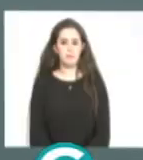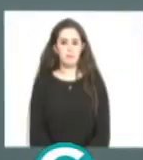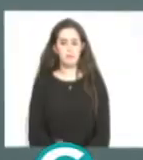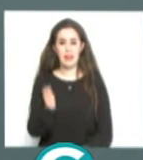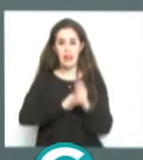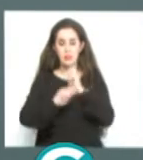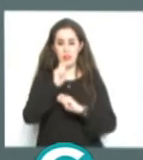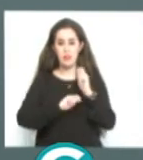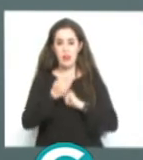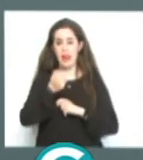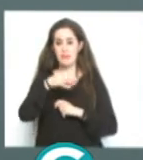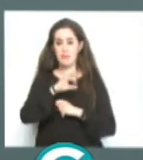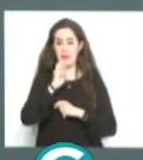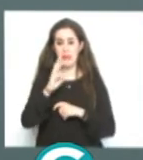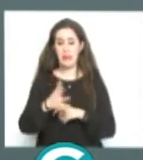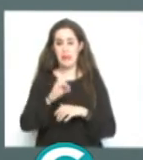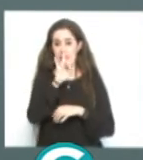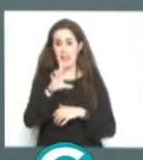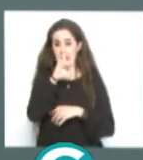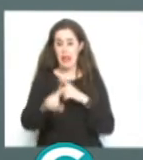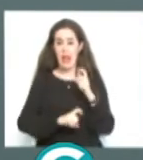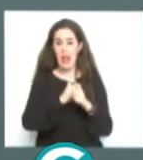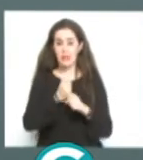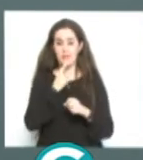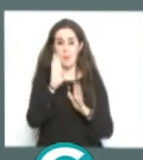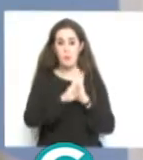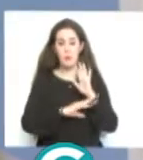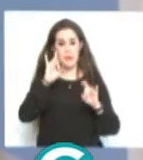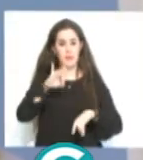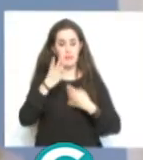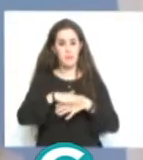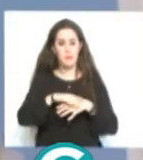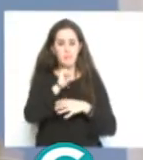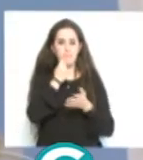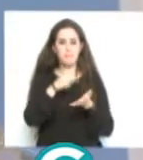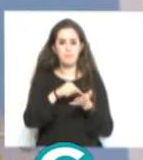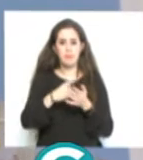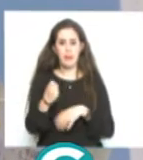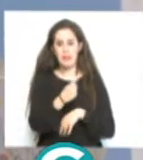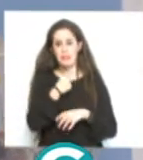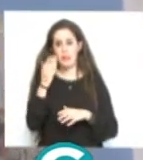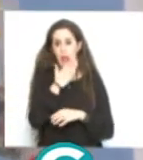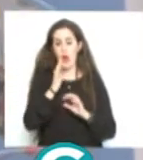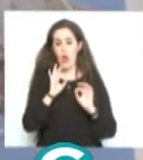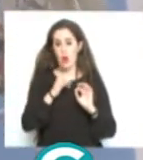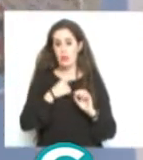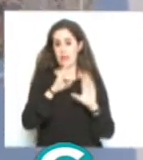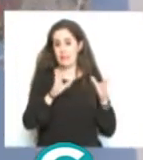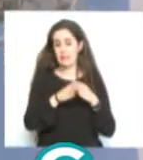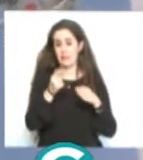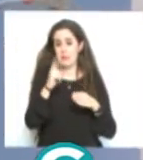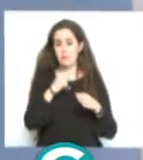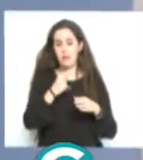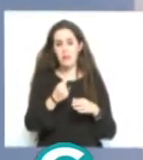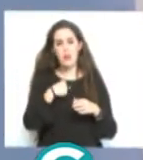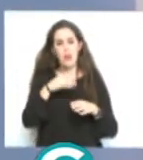La Asociación Asperger celebra su 15 aniversario con un programa de actividades para reivindicar las necesidades del colectivo, con la afirmación de que no es